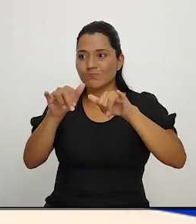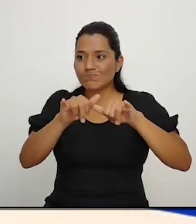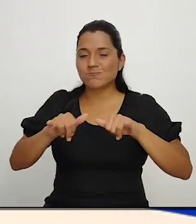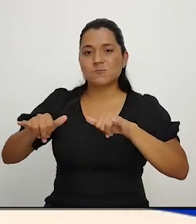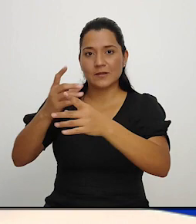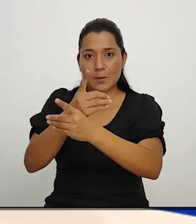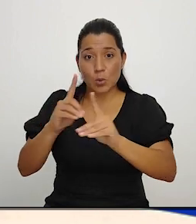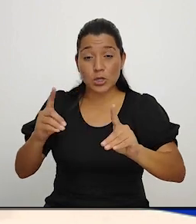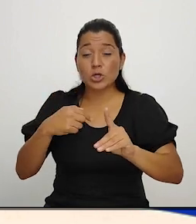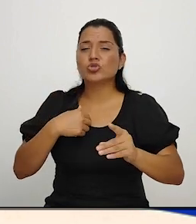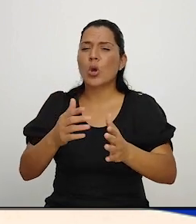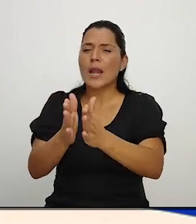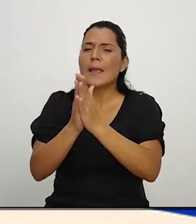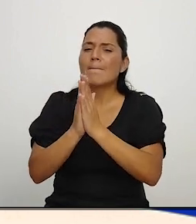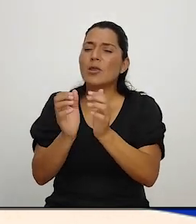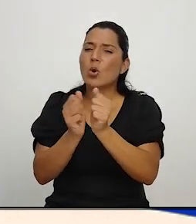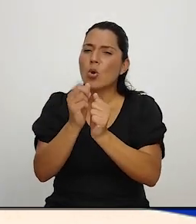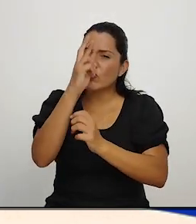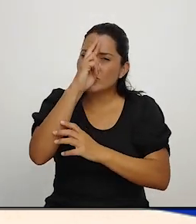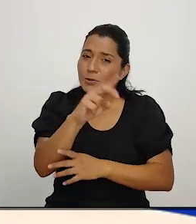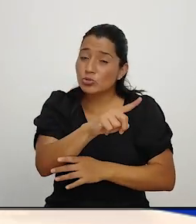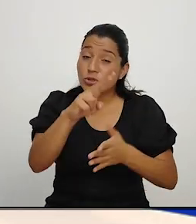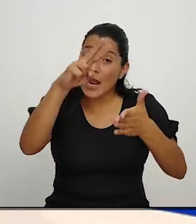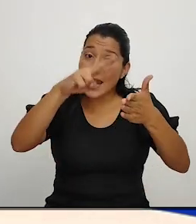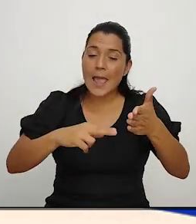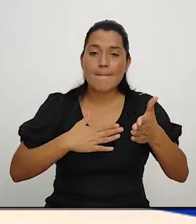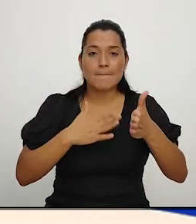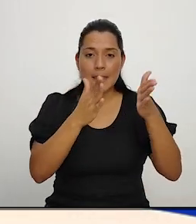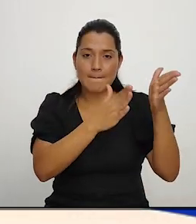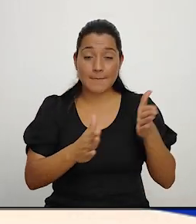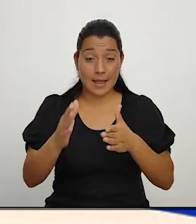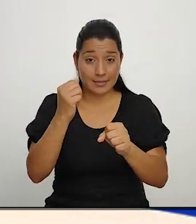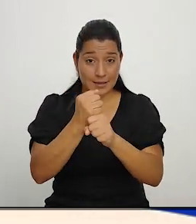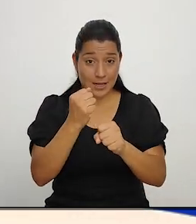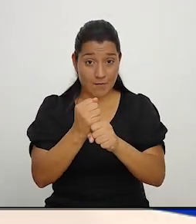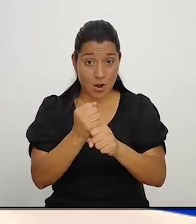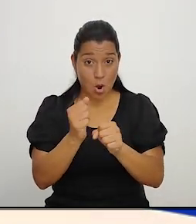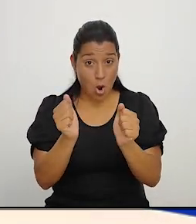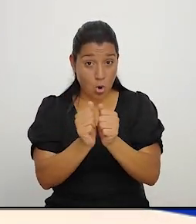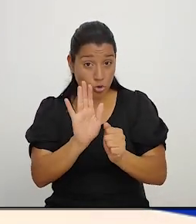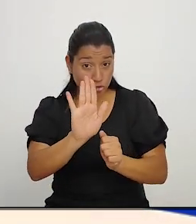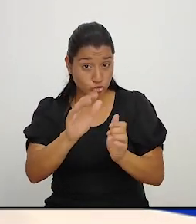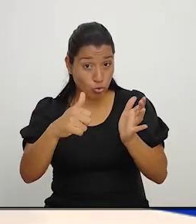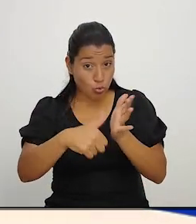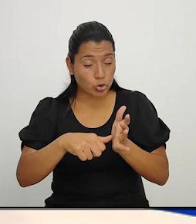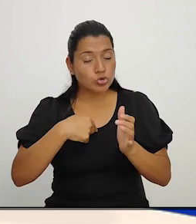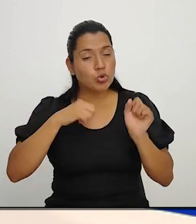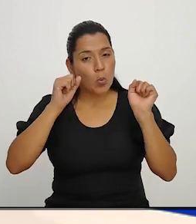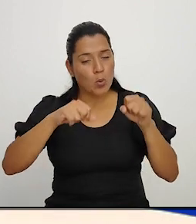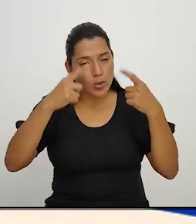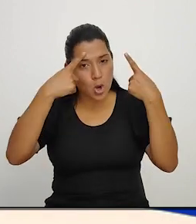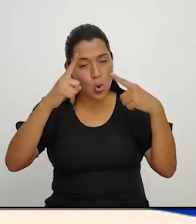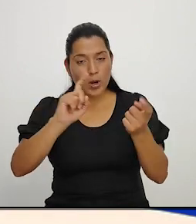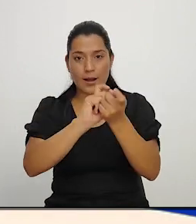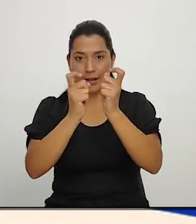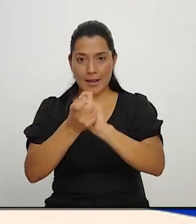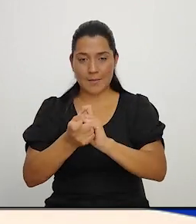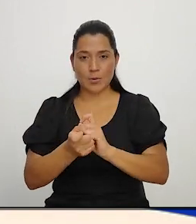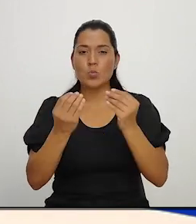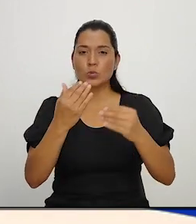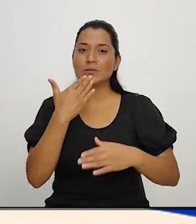todo respeto que lean mi plan de trabajo gracias a su voto haremos posible esta transformación